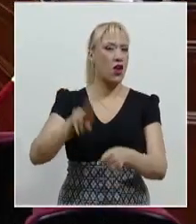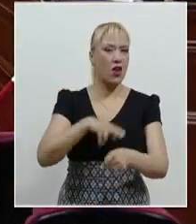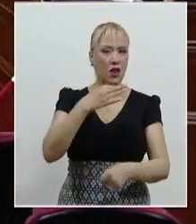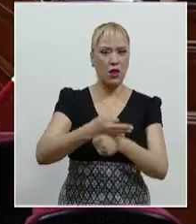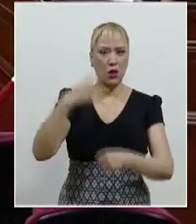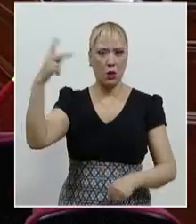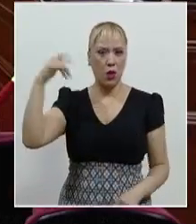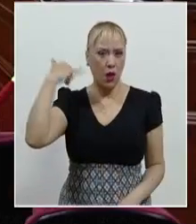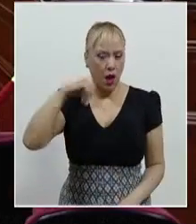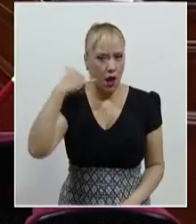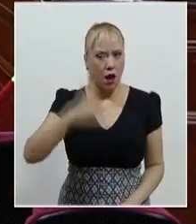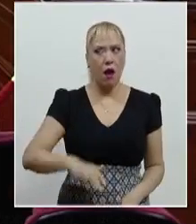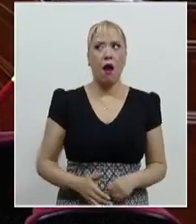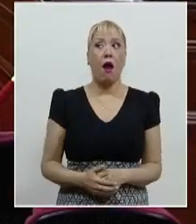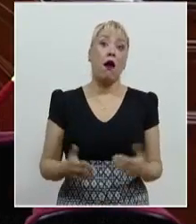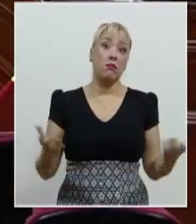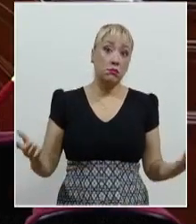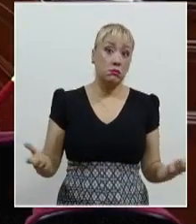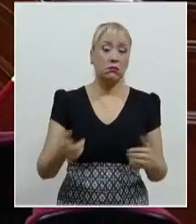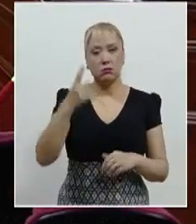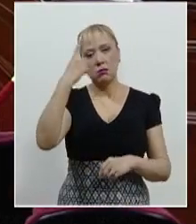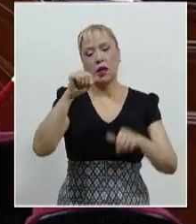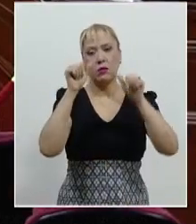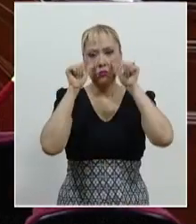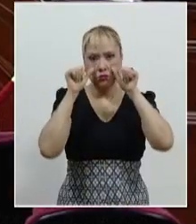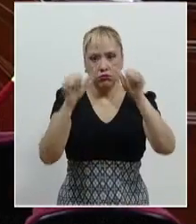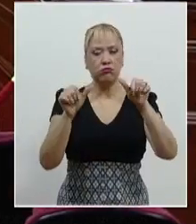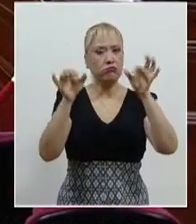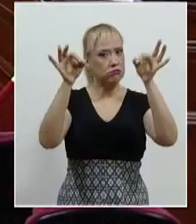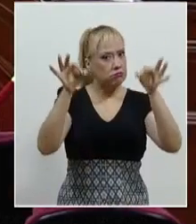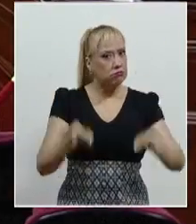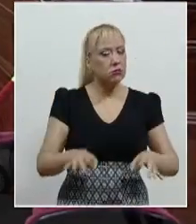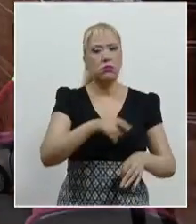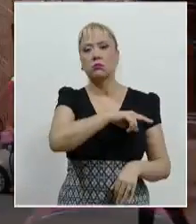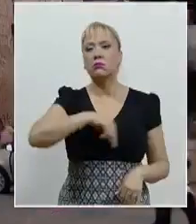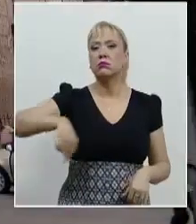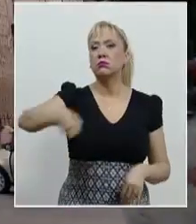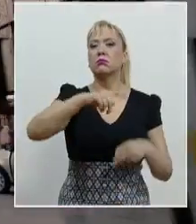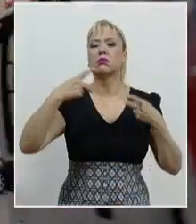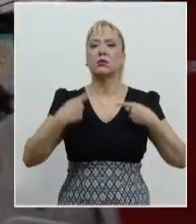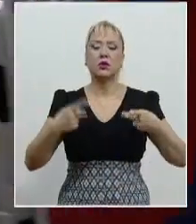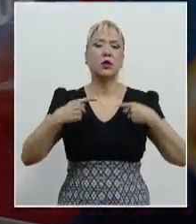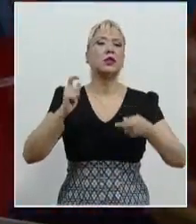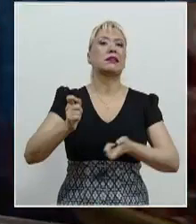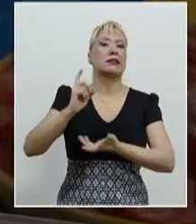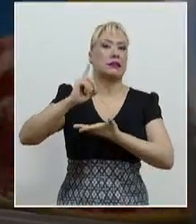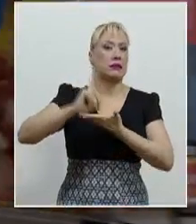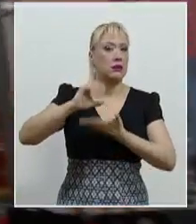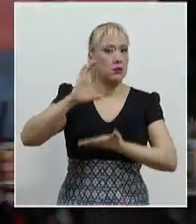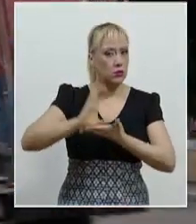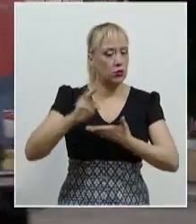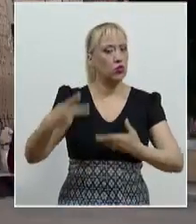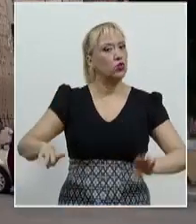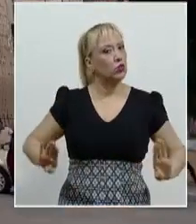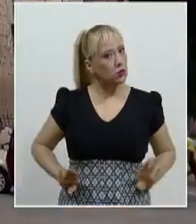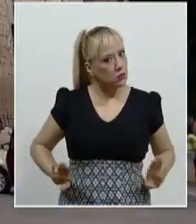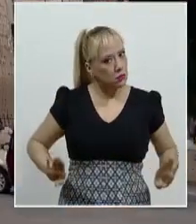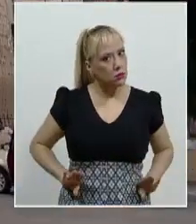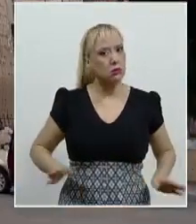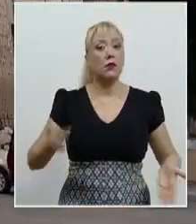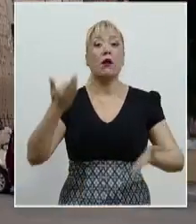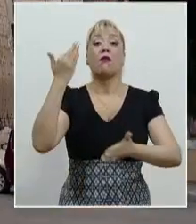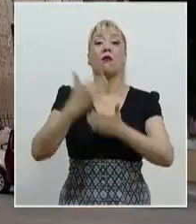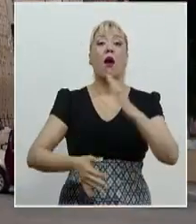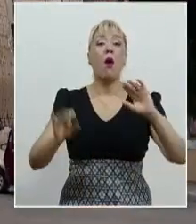que establecía diversas medidas para atender de manera adecuada a las personas con discapacidad. Ello por falta de